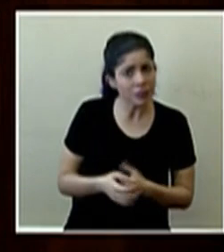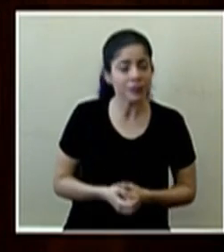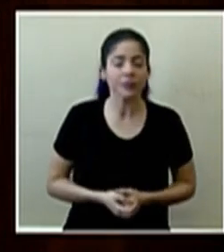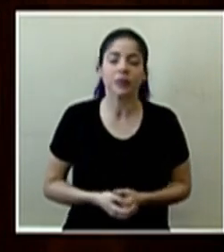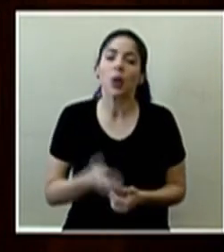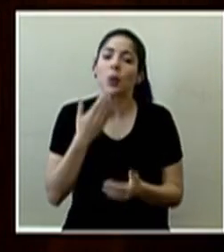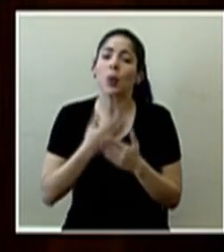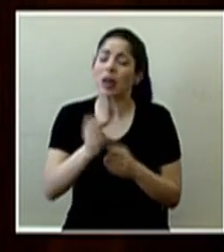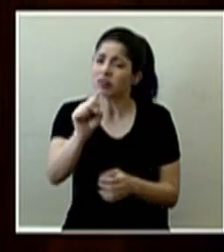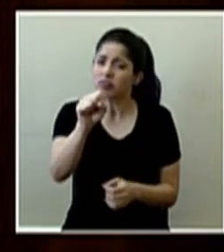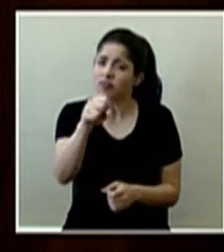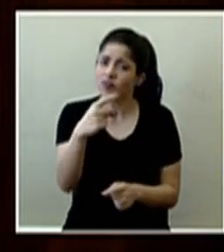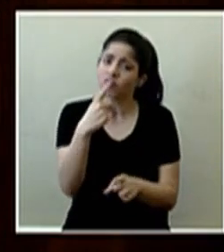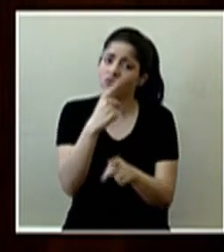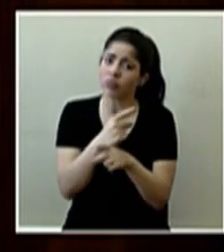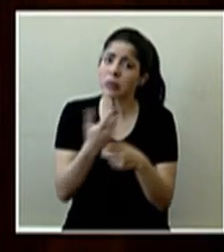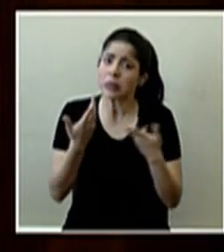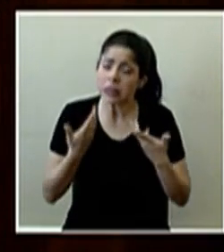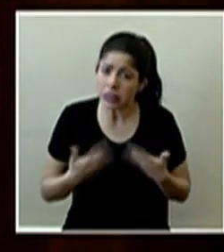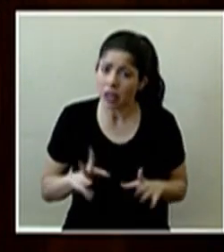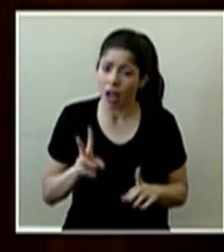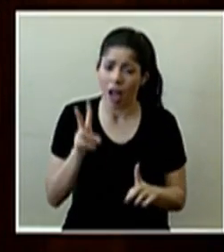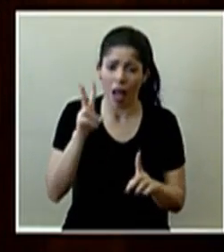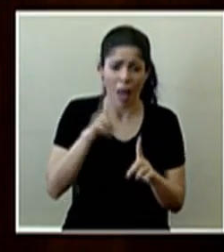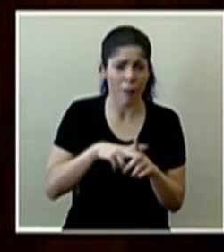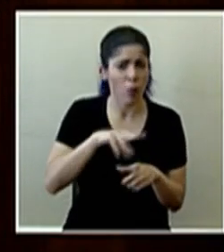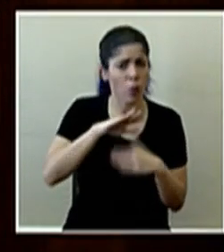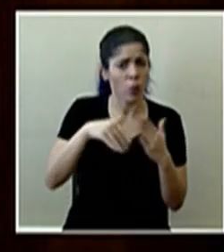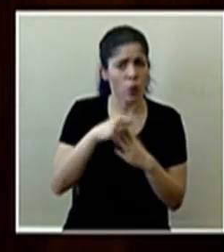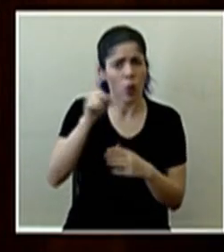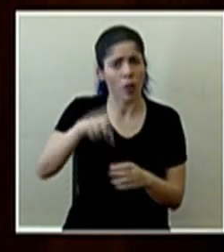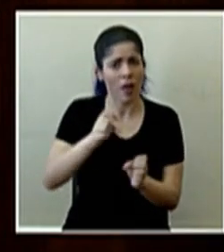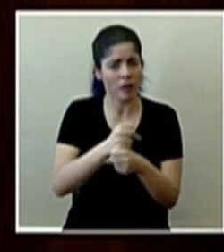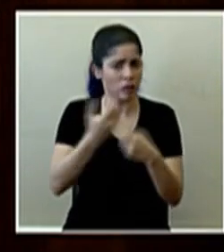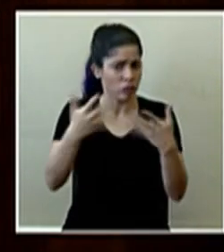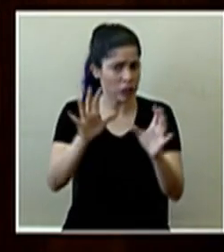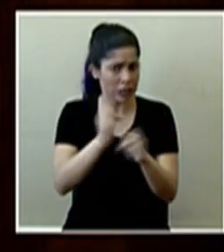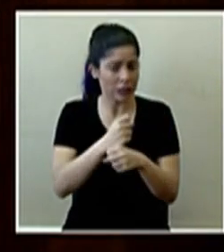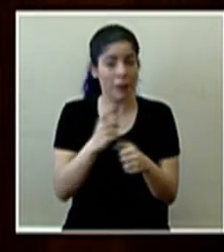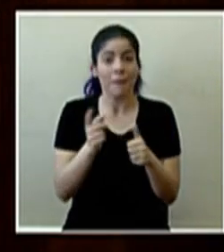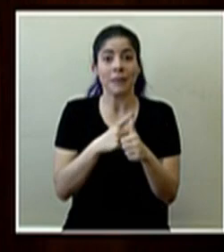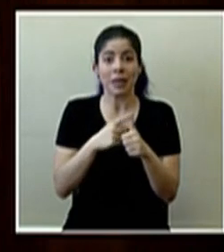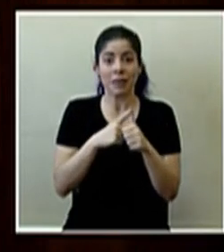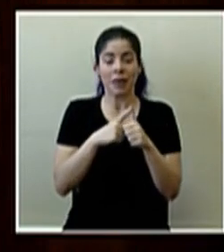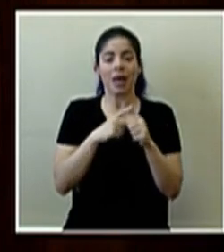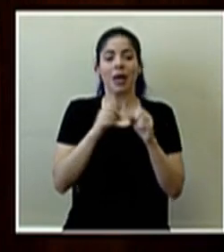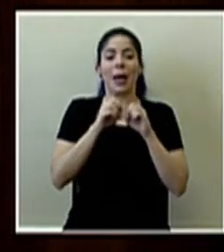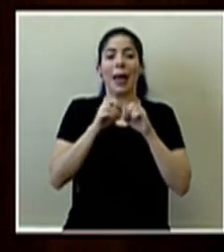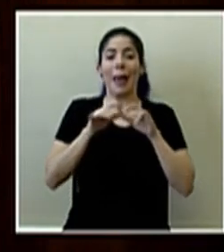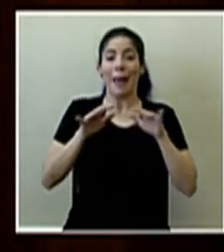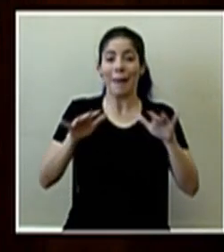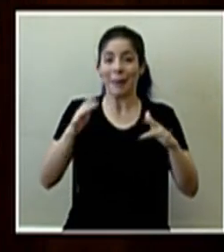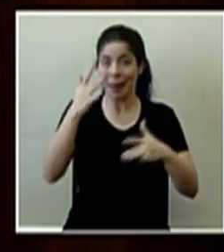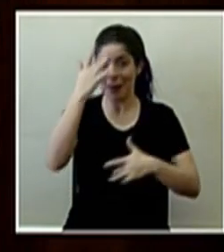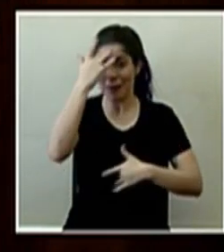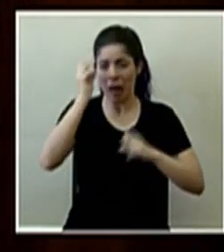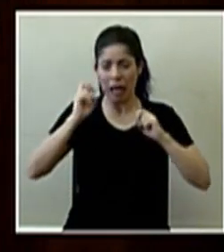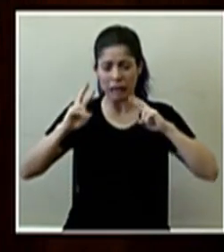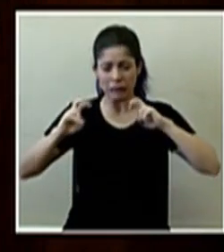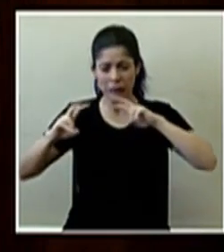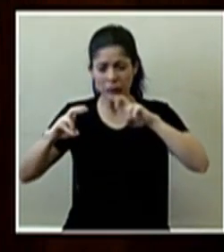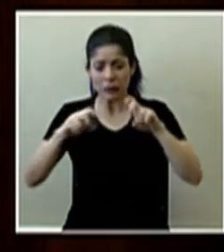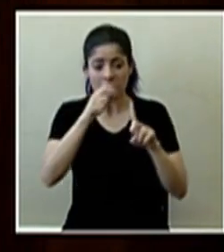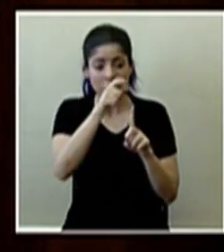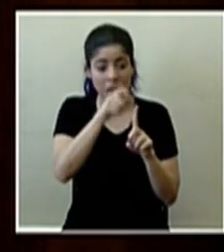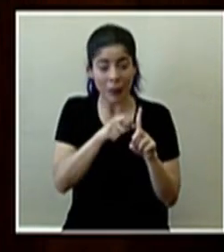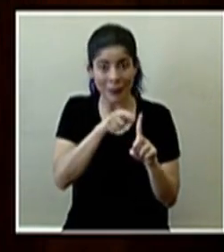Bueno, sí, efectivamente se han tomado las medidas que hay que tomar. Primero, un barrido epidemiológico de